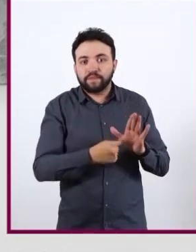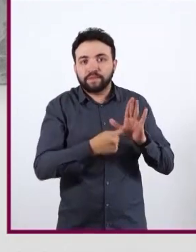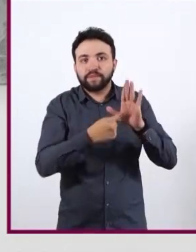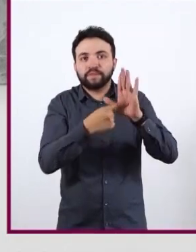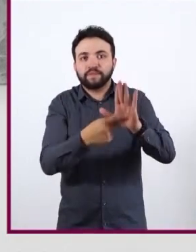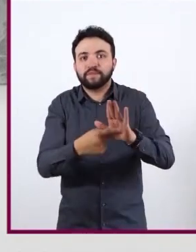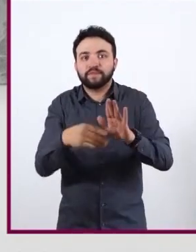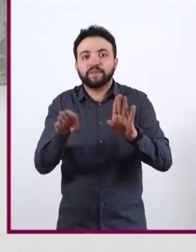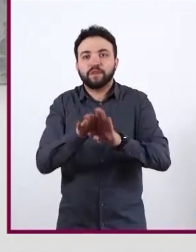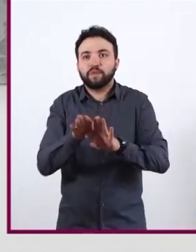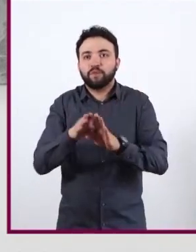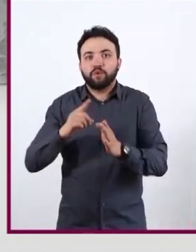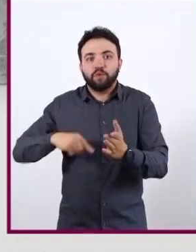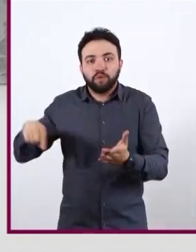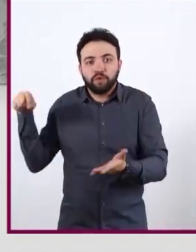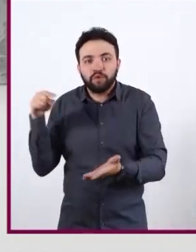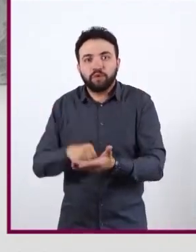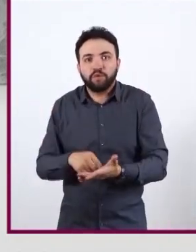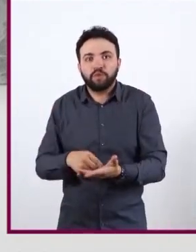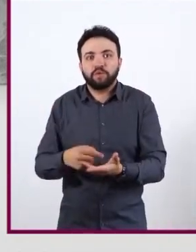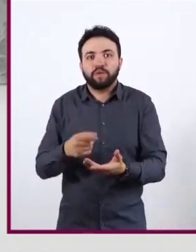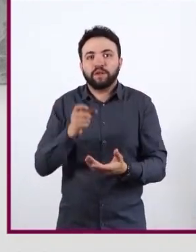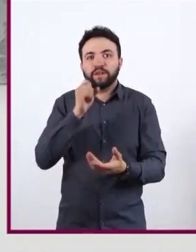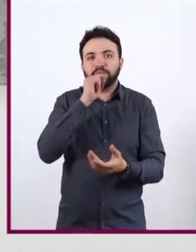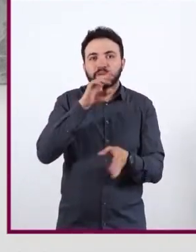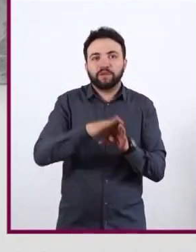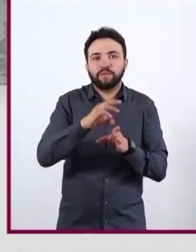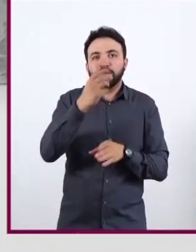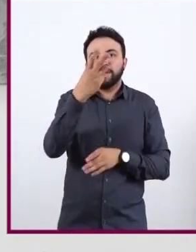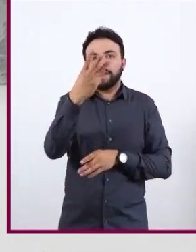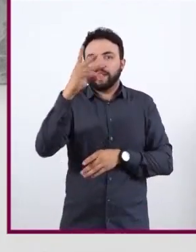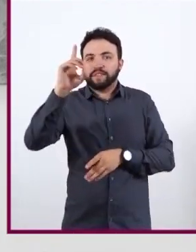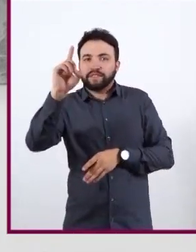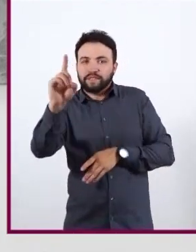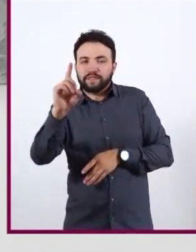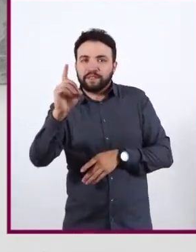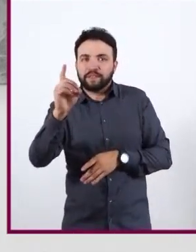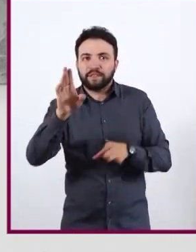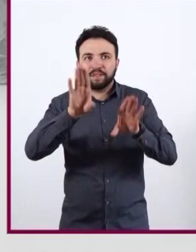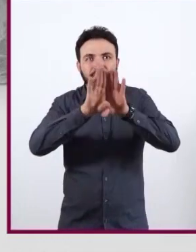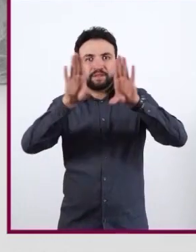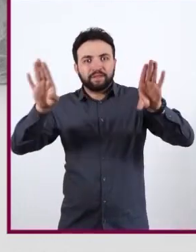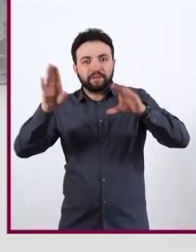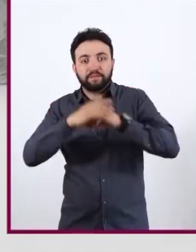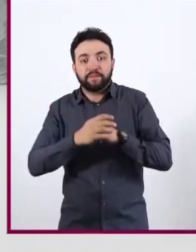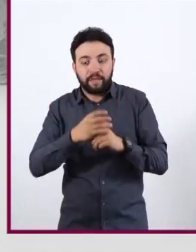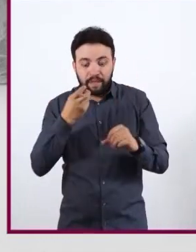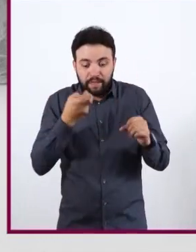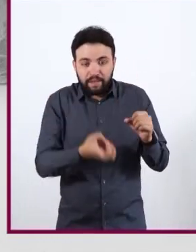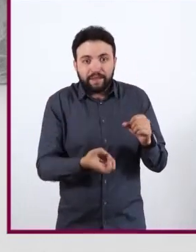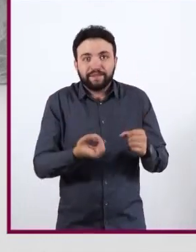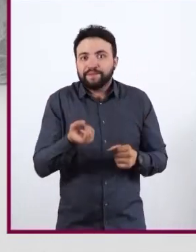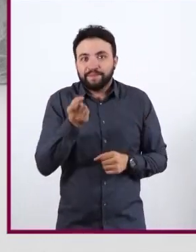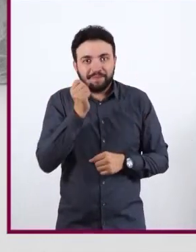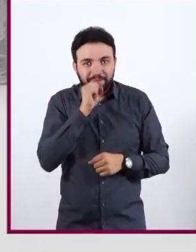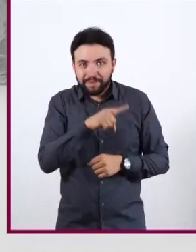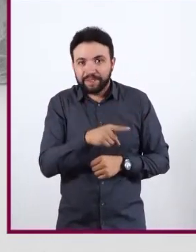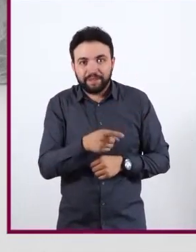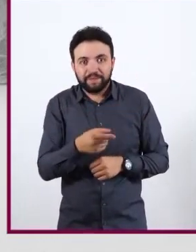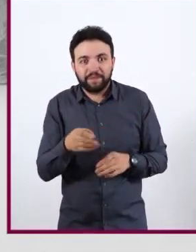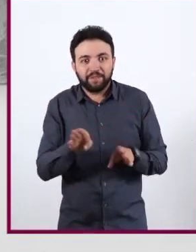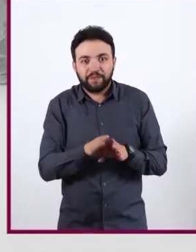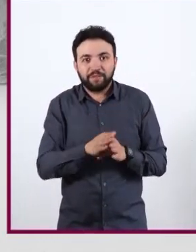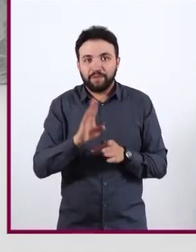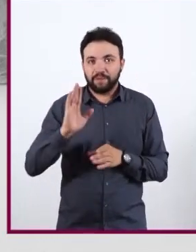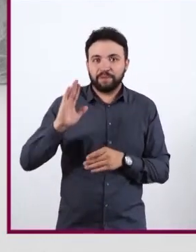el espacio y la tridimensionalidad en un plano. Y esto era justamente lo opuesto,